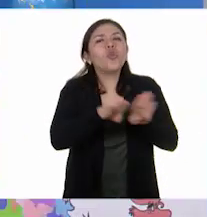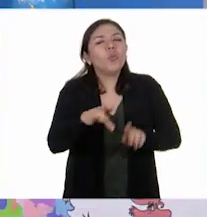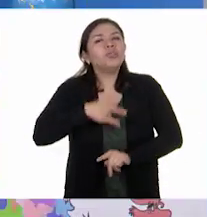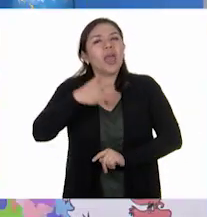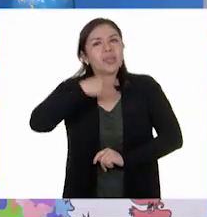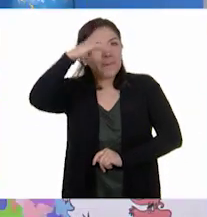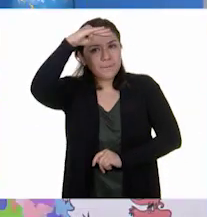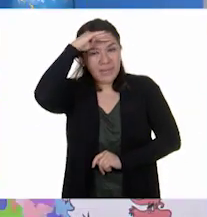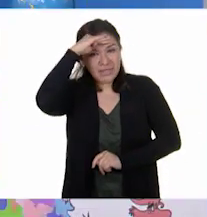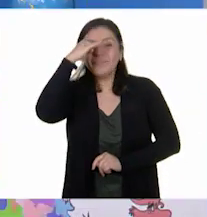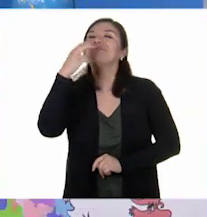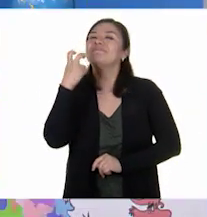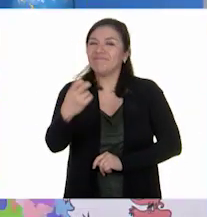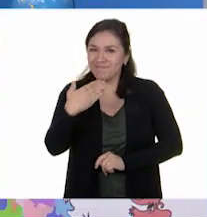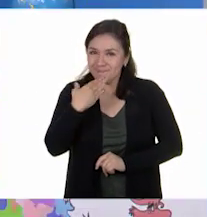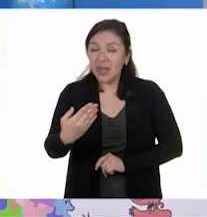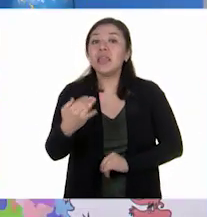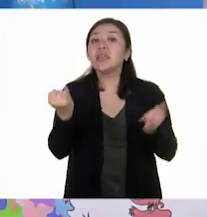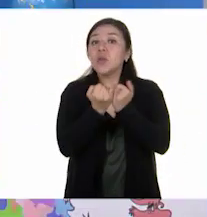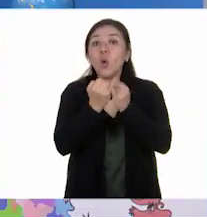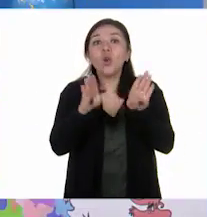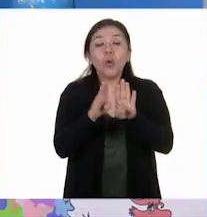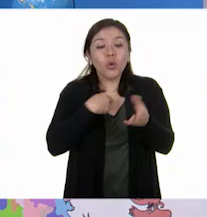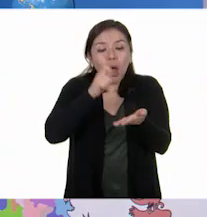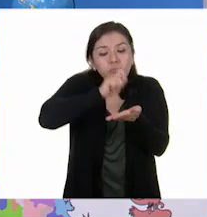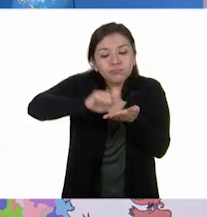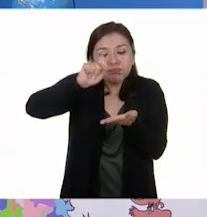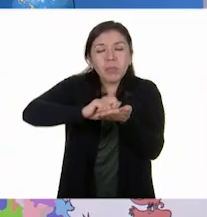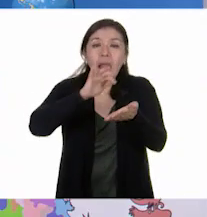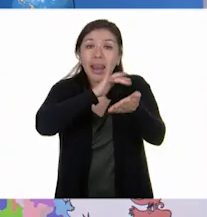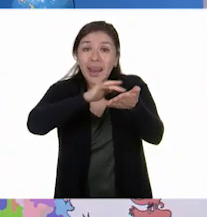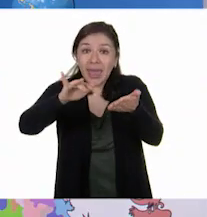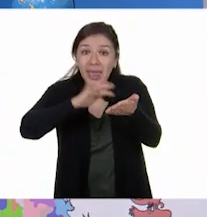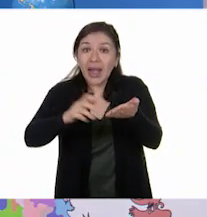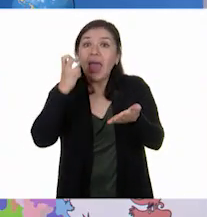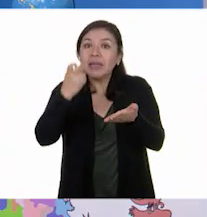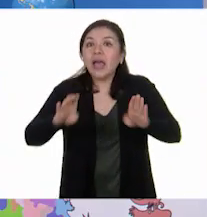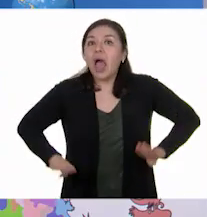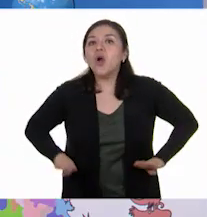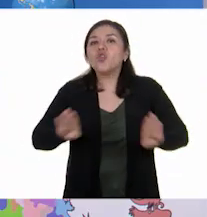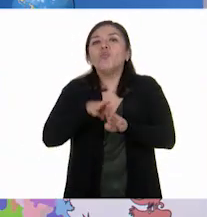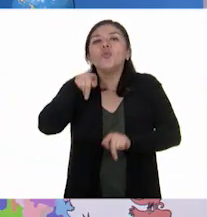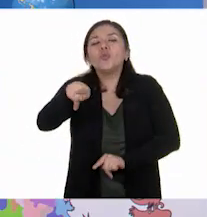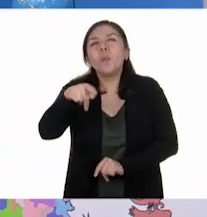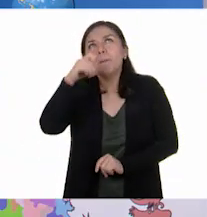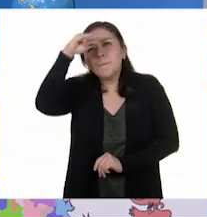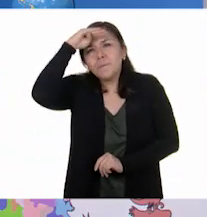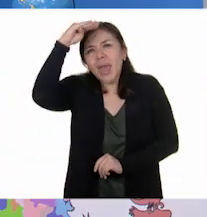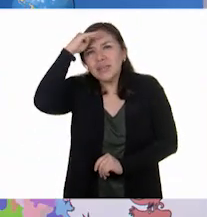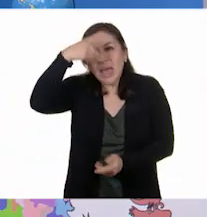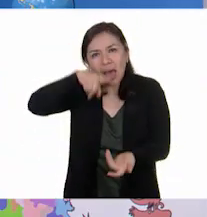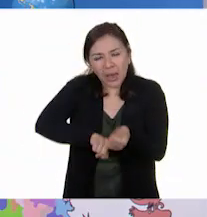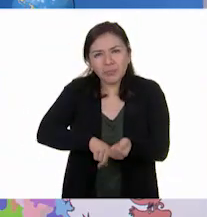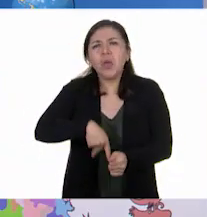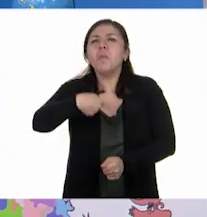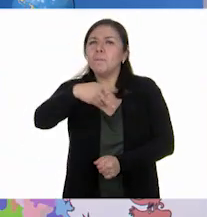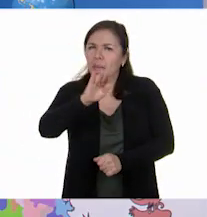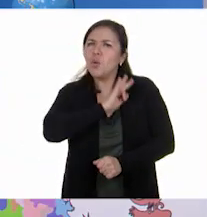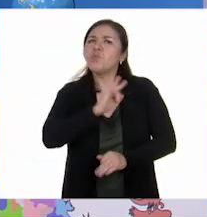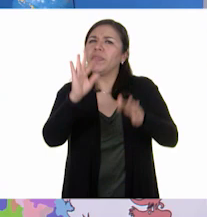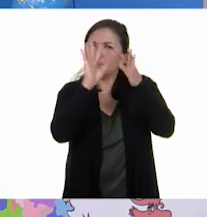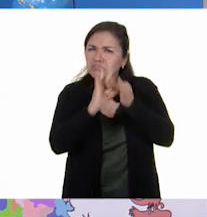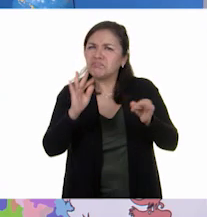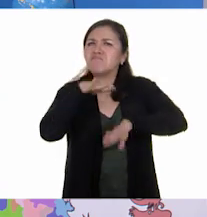efecto, fíjate que la manera en que escribimos y leemos dice mucho sobre la forma en que pensamos. Aunque aún podríamos decir muchas